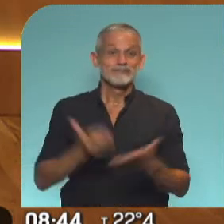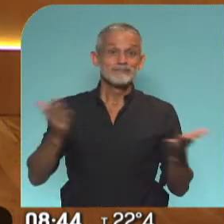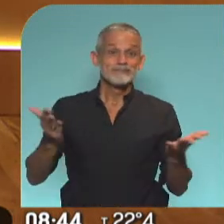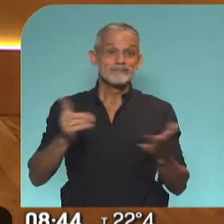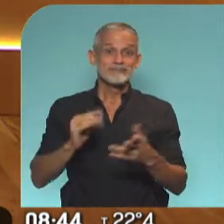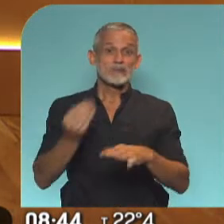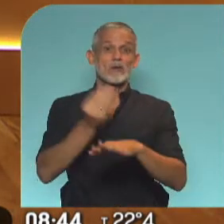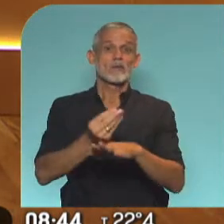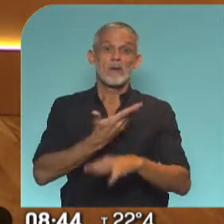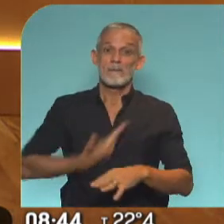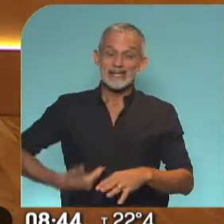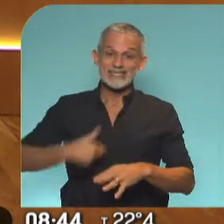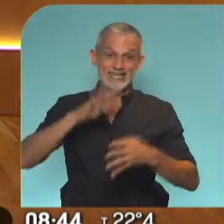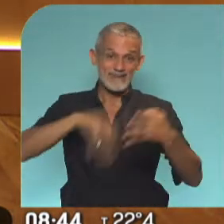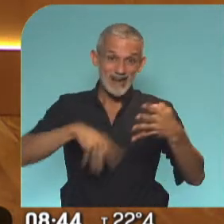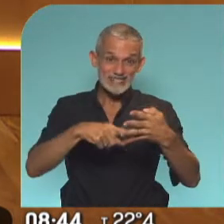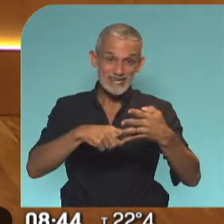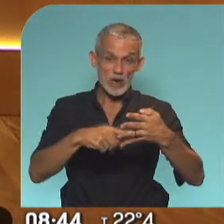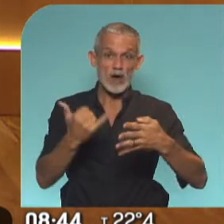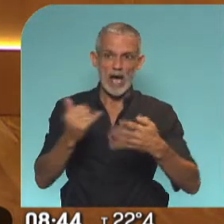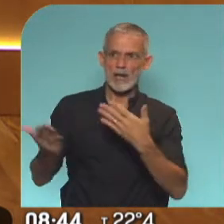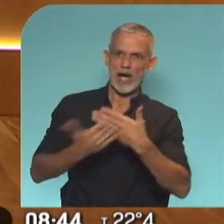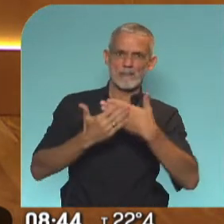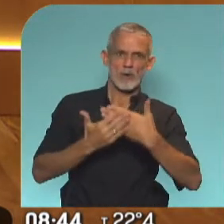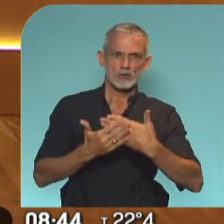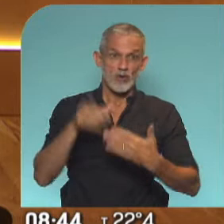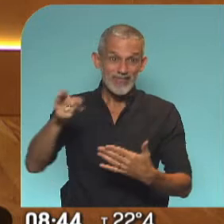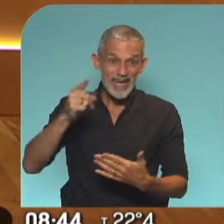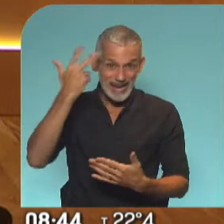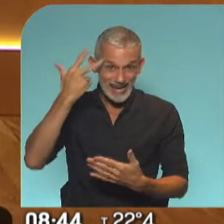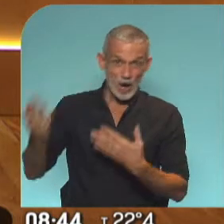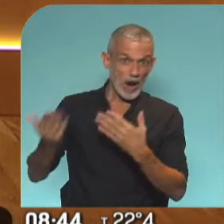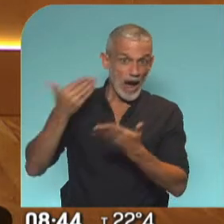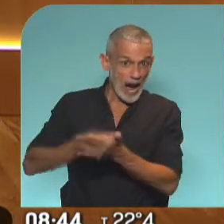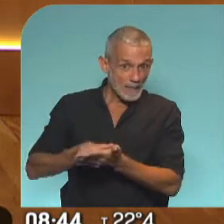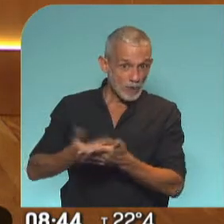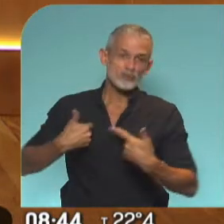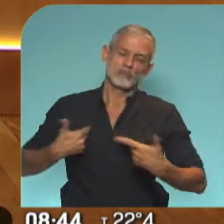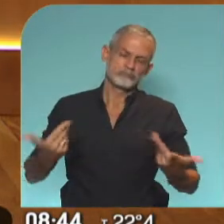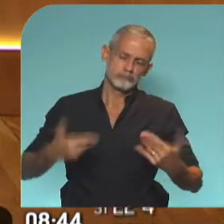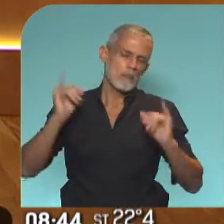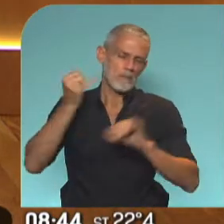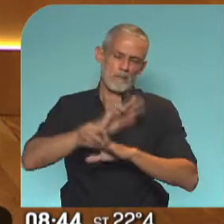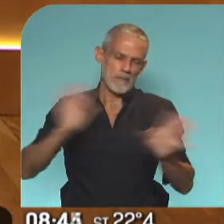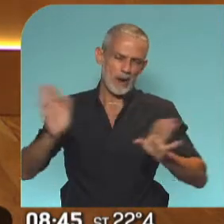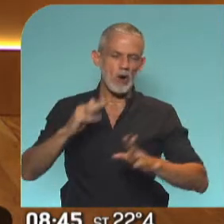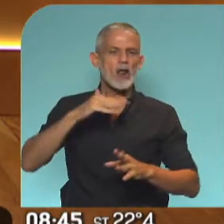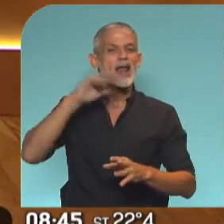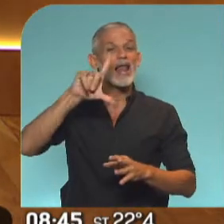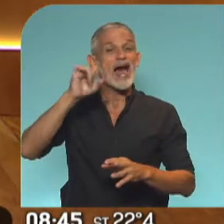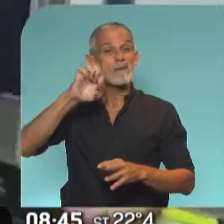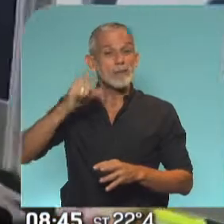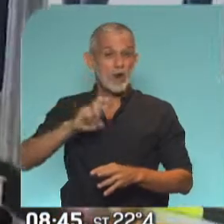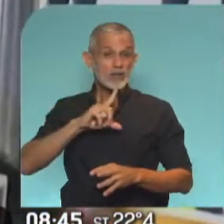Candidatearte a presidente del Barcelona y tener el aval de él, sí, de él, de Lionel Messi es lo mejor que te puede pasar. Joan Laporta,